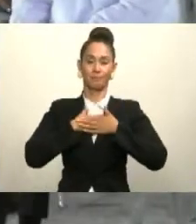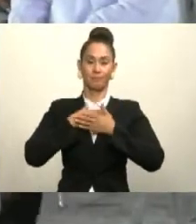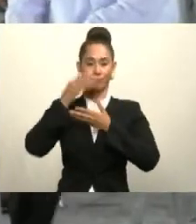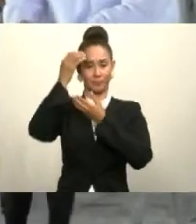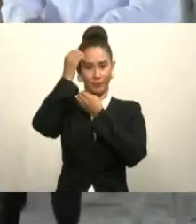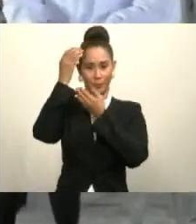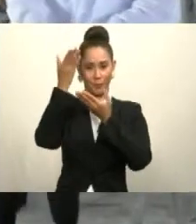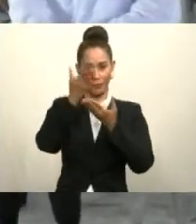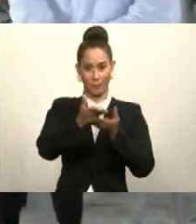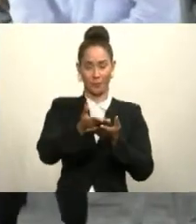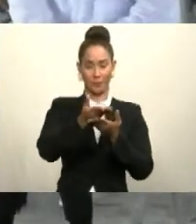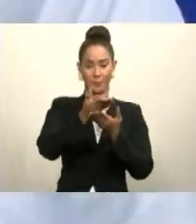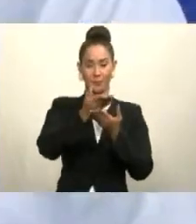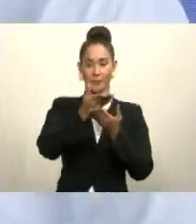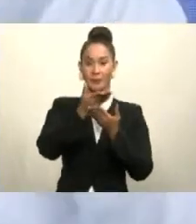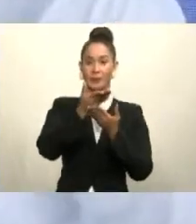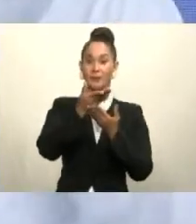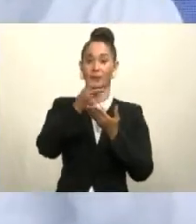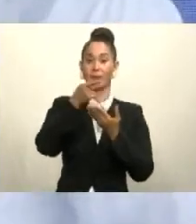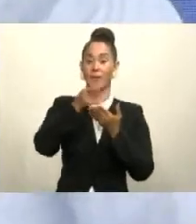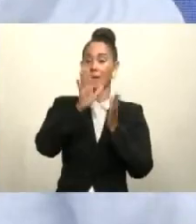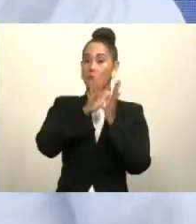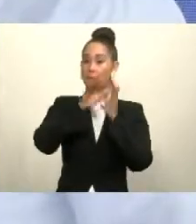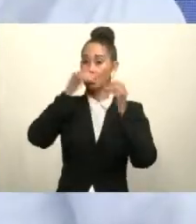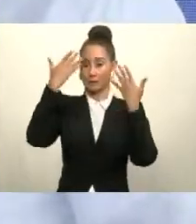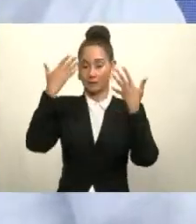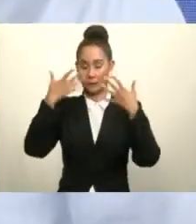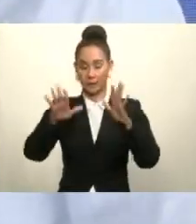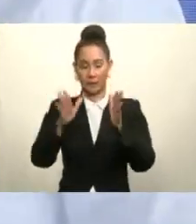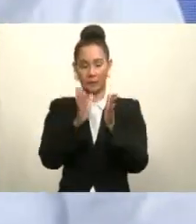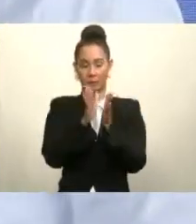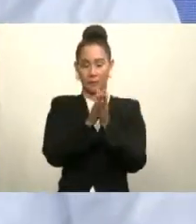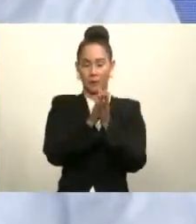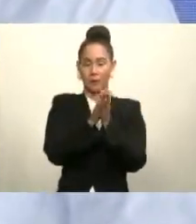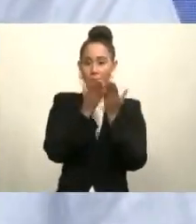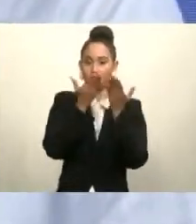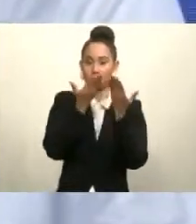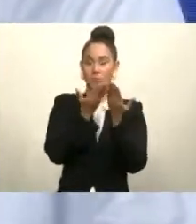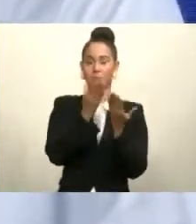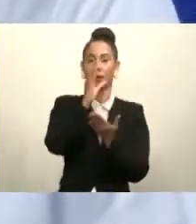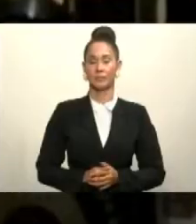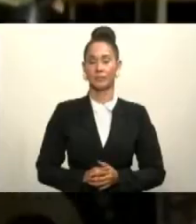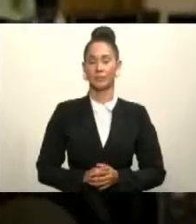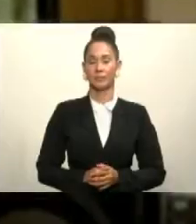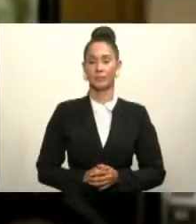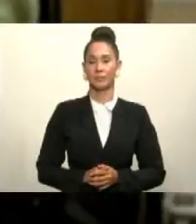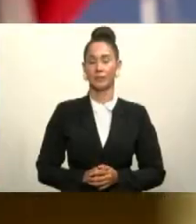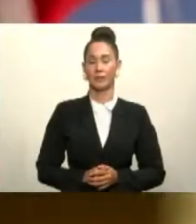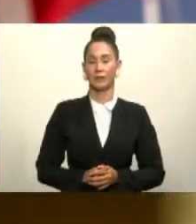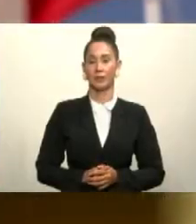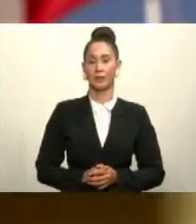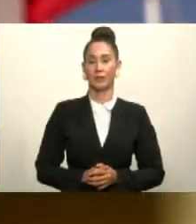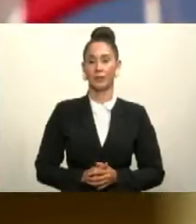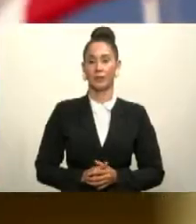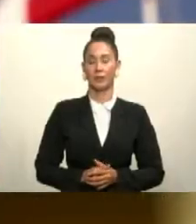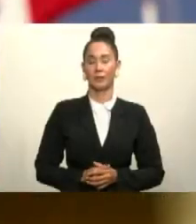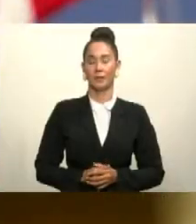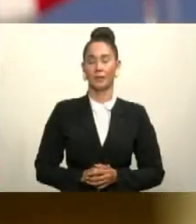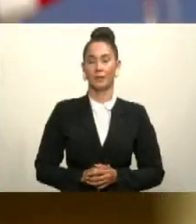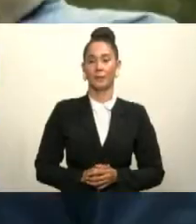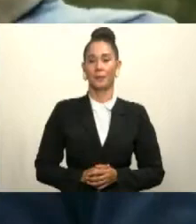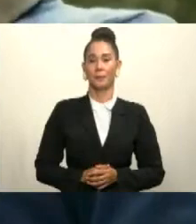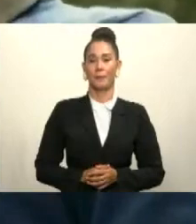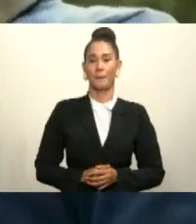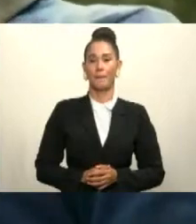aulas encuentren las escuelas en óptimas condiciones. El ministro de educación expresó que tomó la decisión de iniciar el año